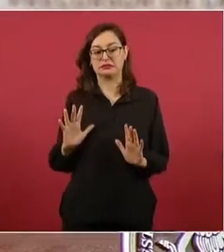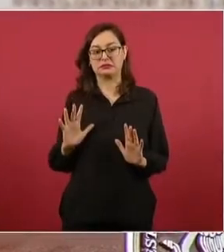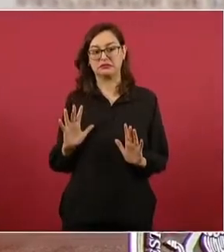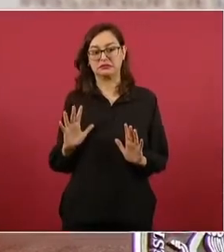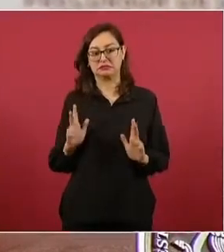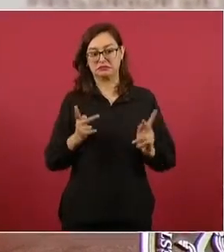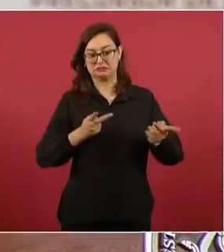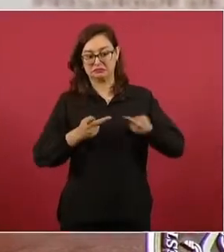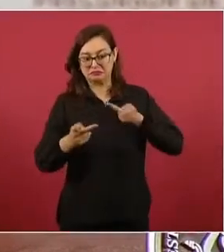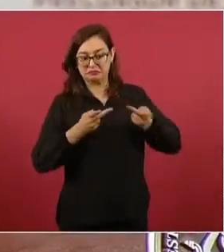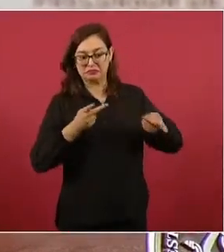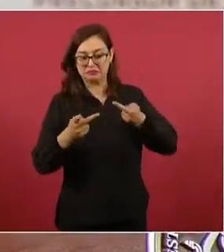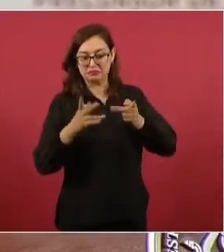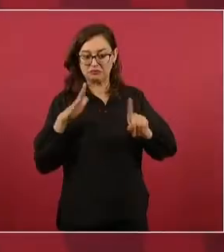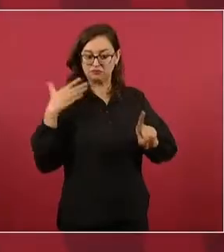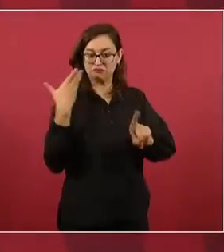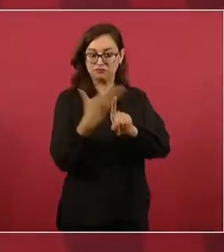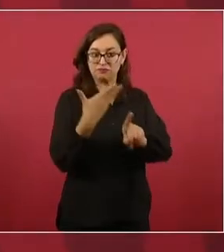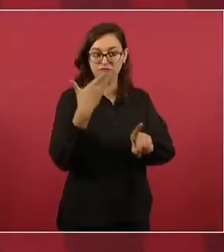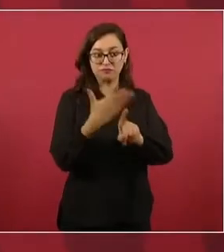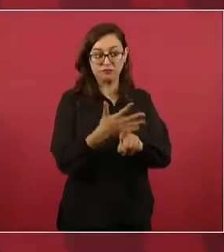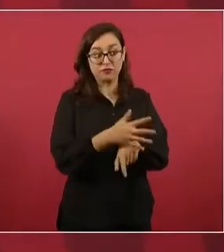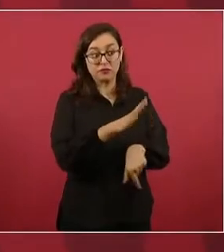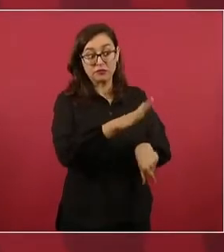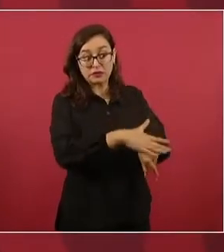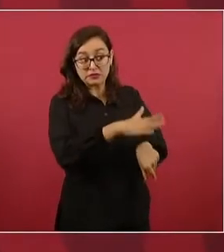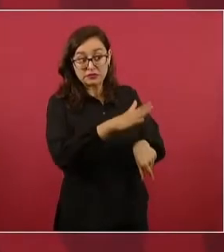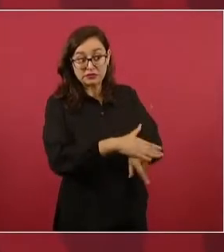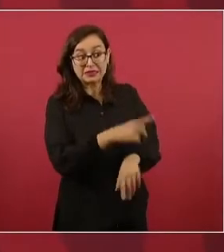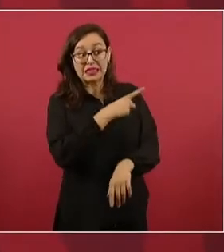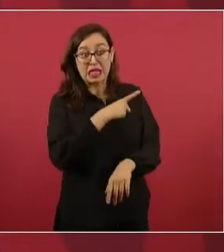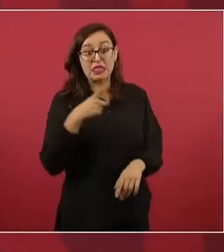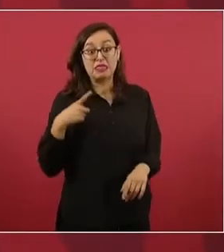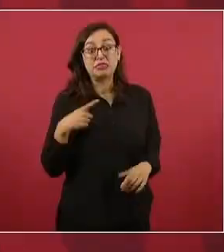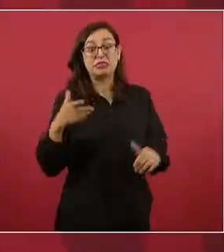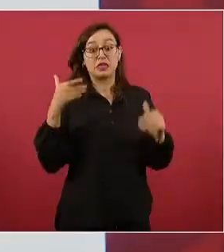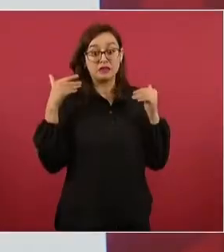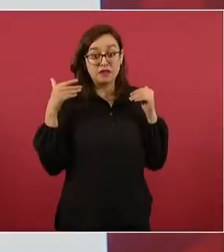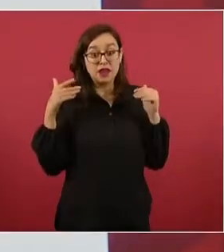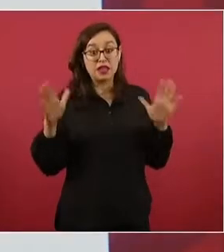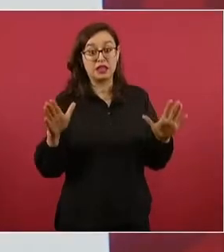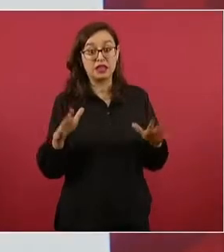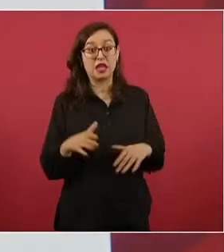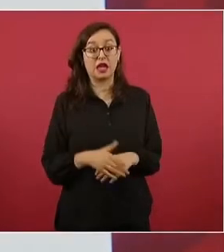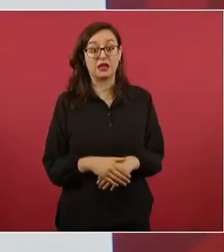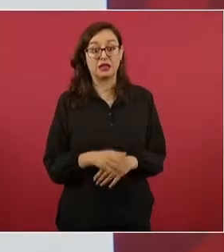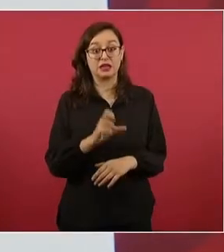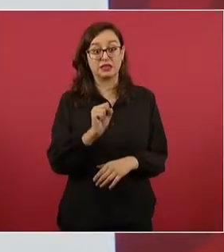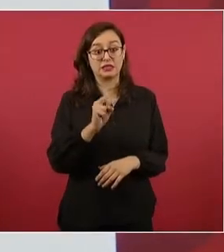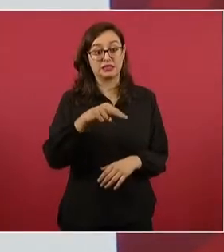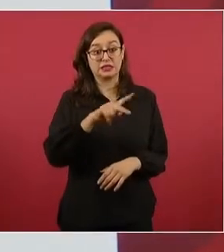que eso es lo que debería de estar haciendo el New York Times, defendiendo a Assange,